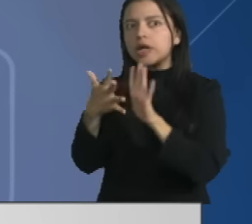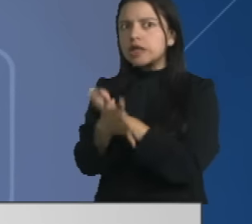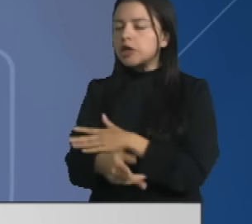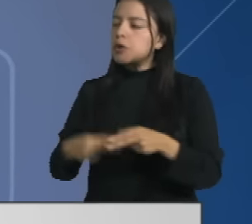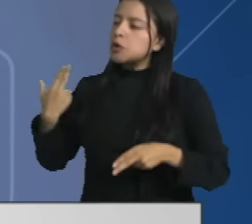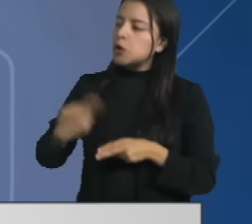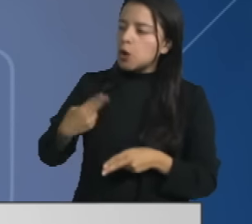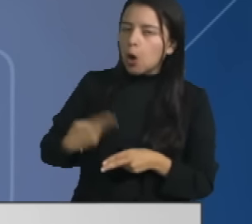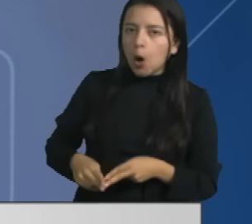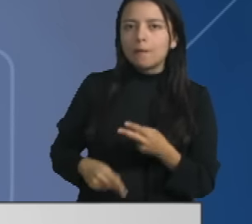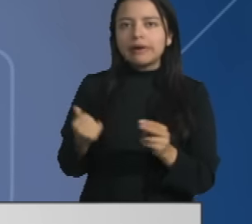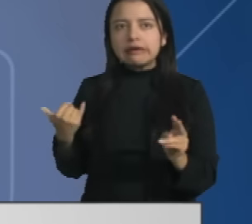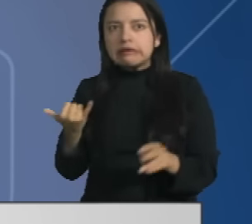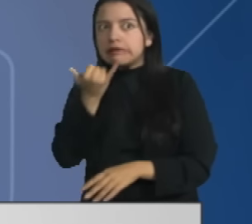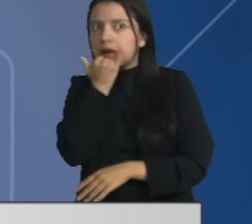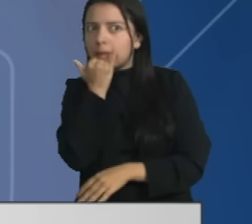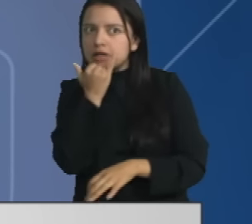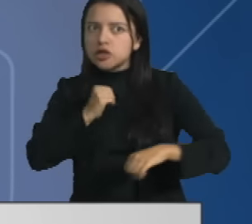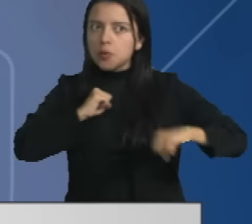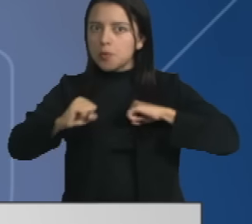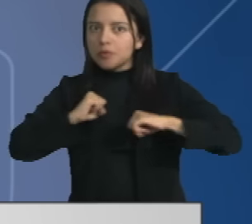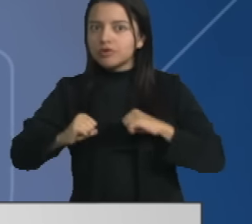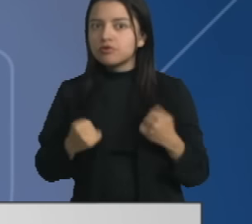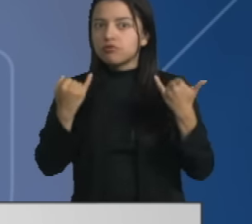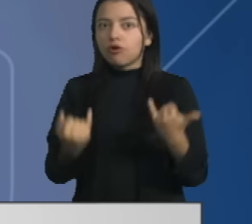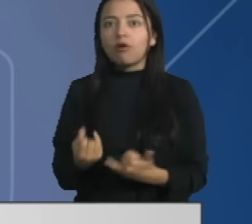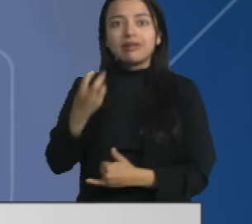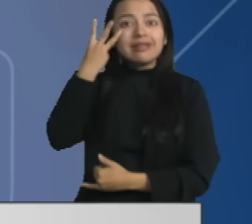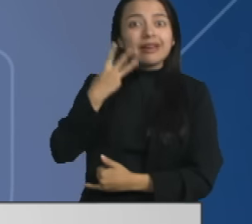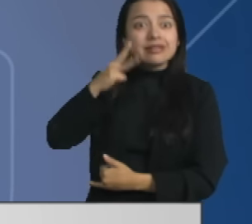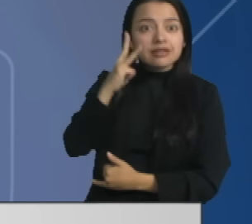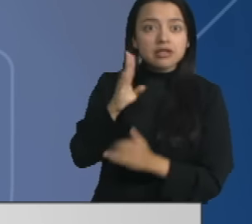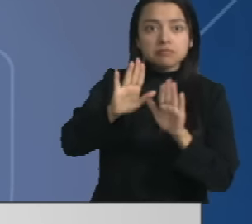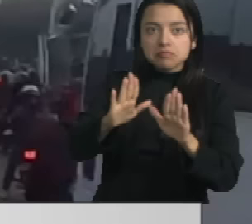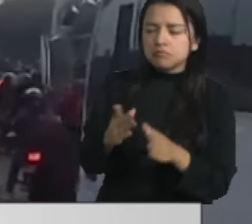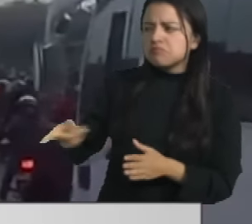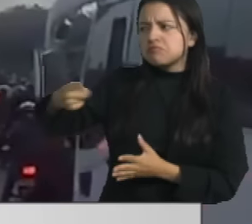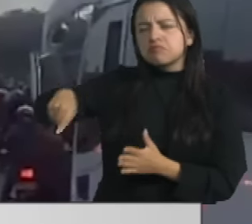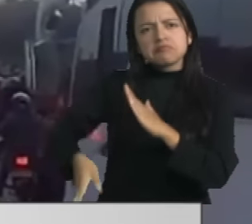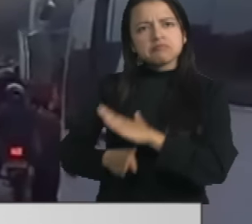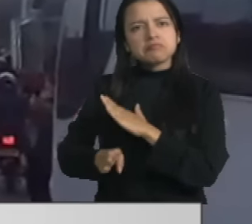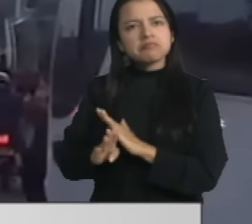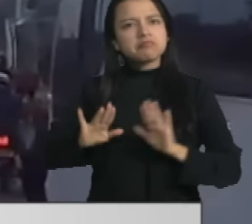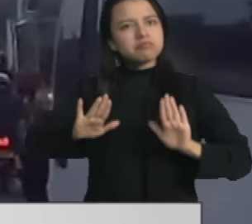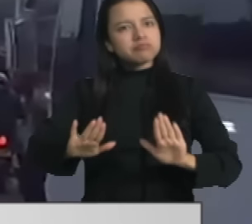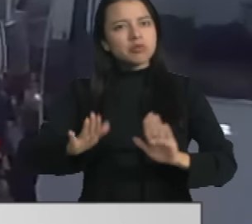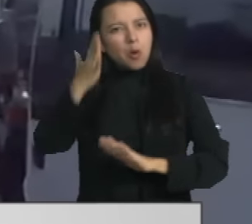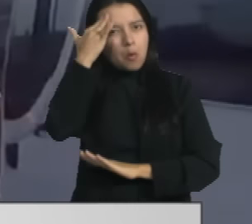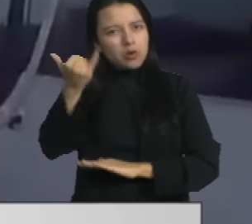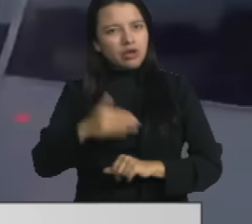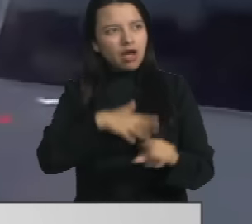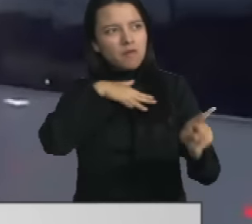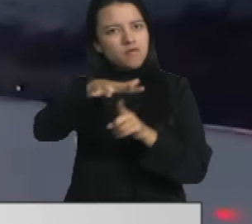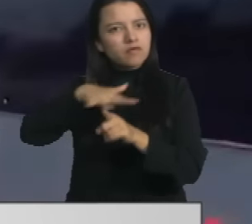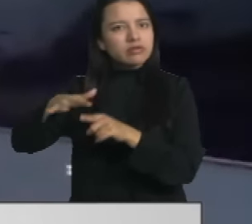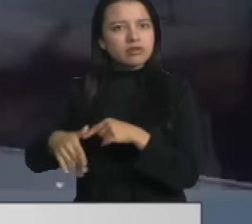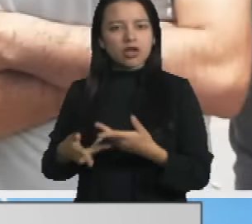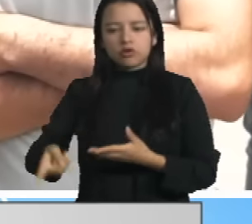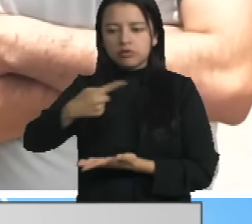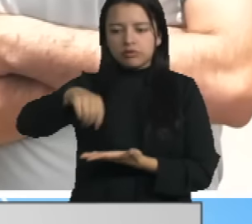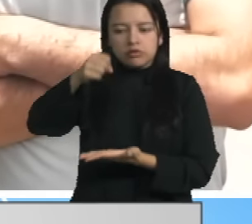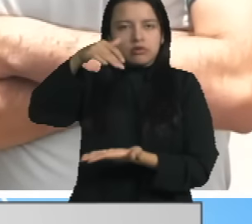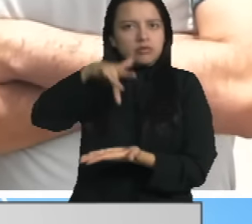primero su nombre y detalles sobre esta movilización, tercer día de paro. ¿Por qué deciden ustedes seguir bloqueando las vías y el por qué le están aquí en este